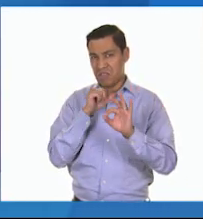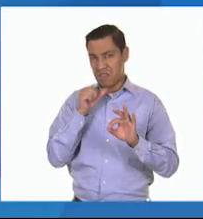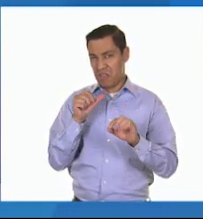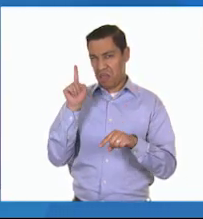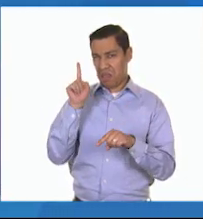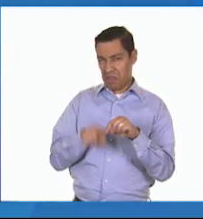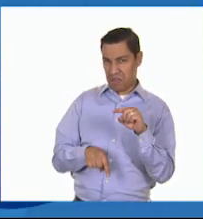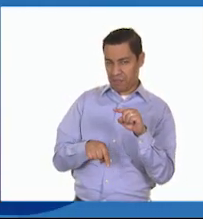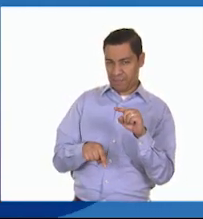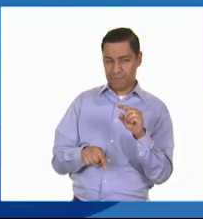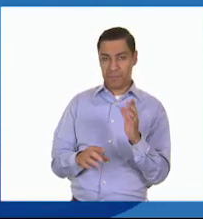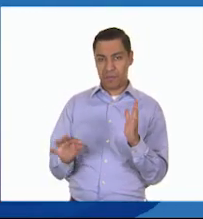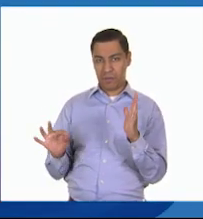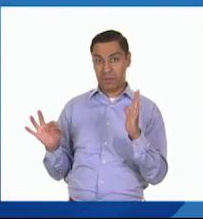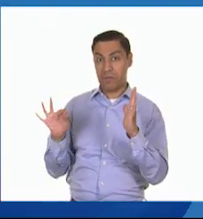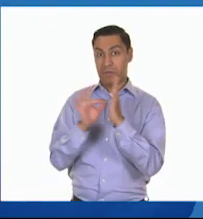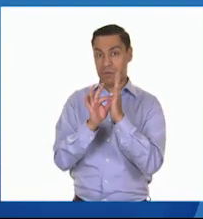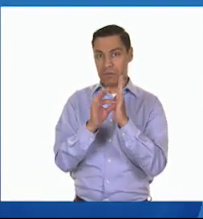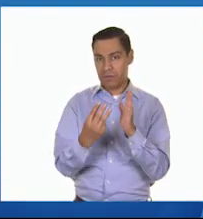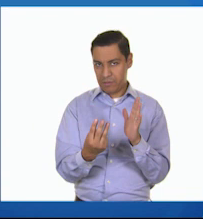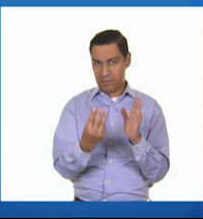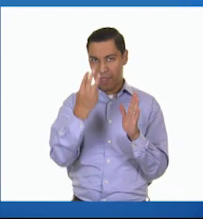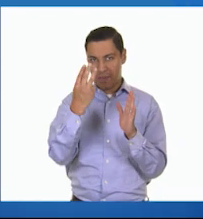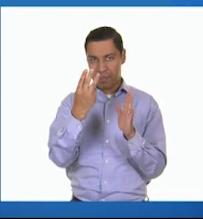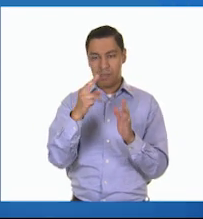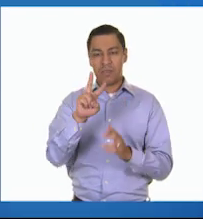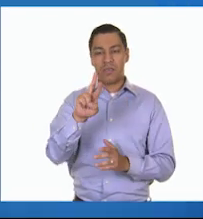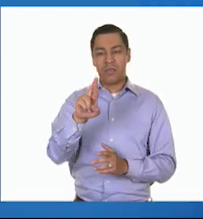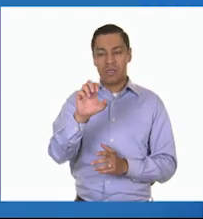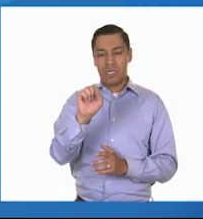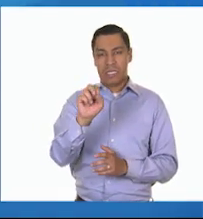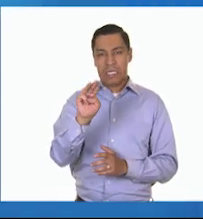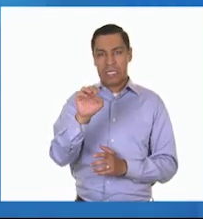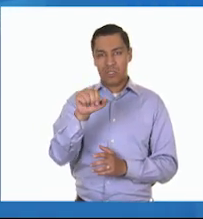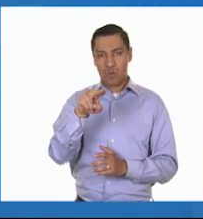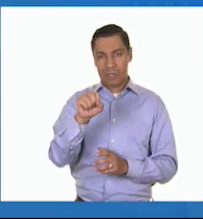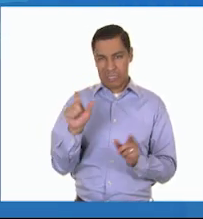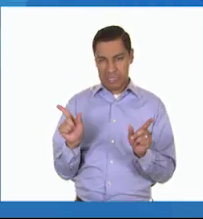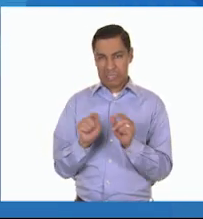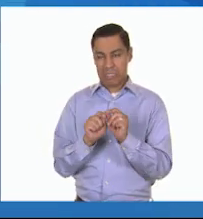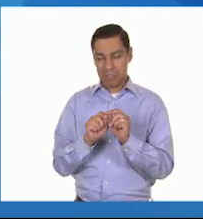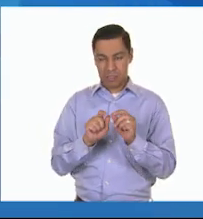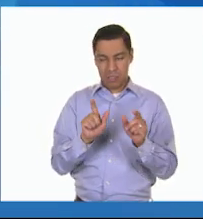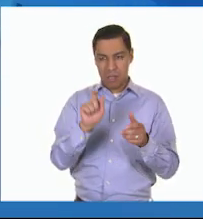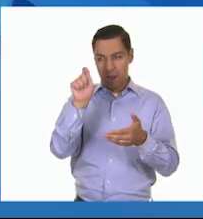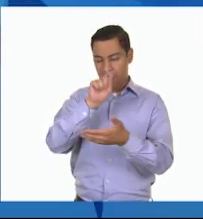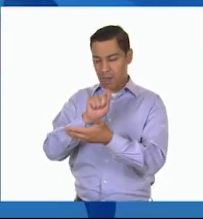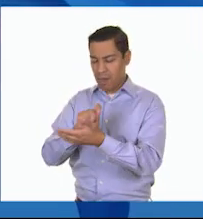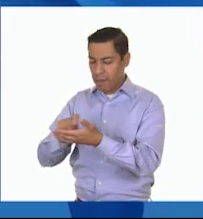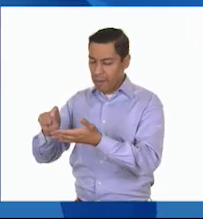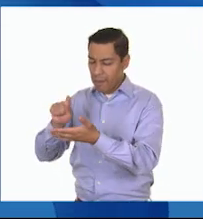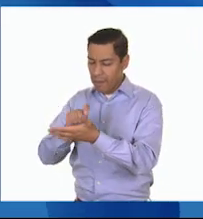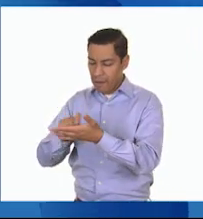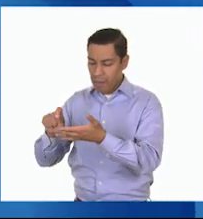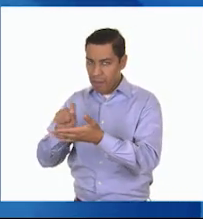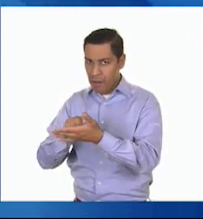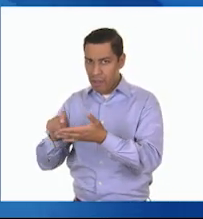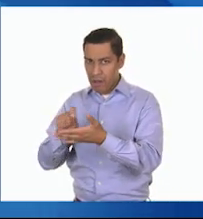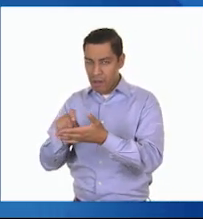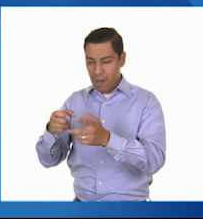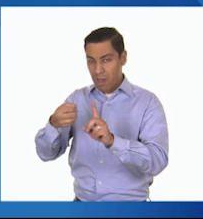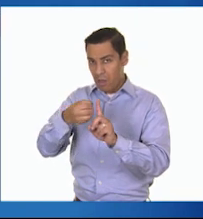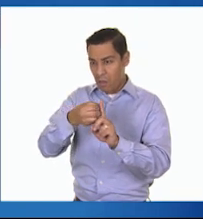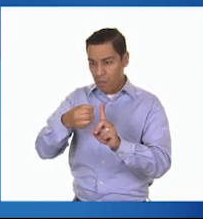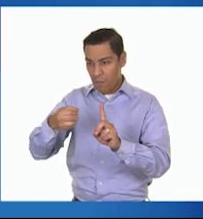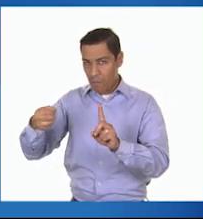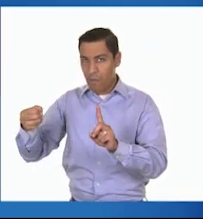Punto número 3. Redacta el resumen enlazando las ideas principales que escribiste mediante el uso